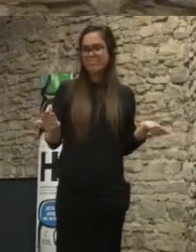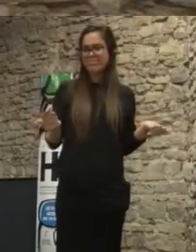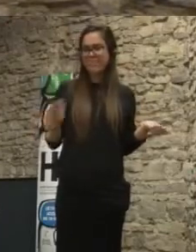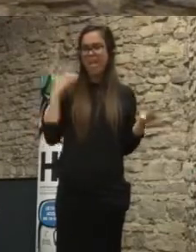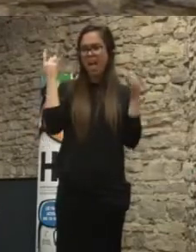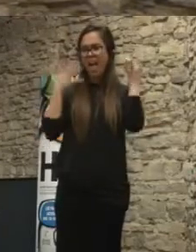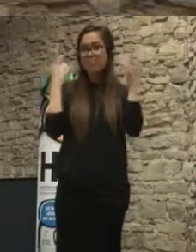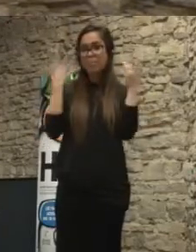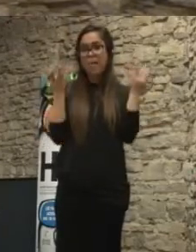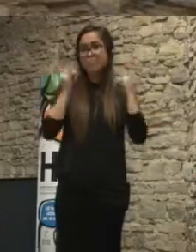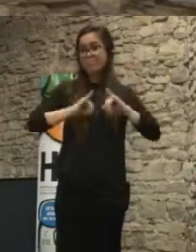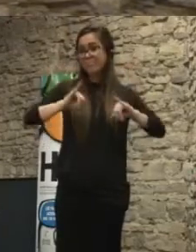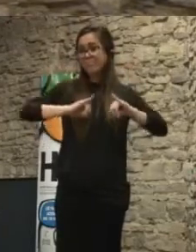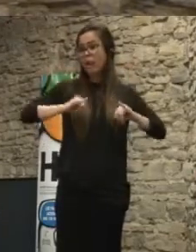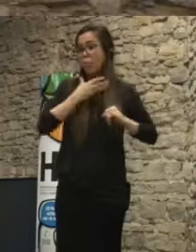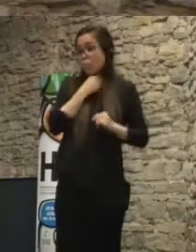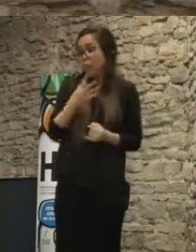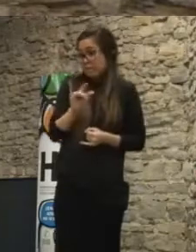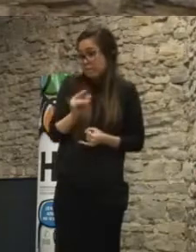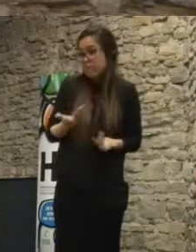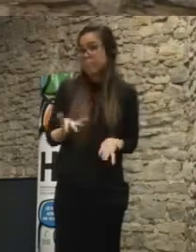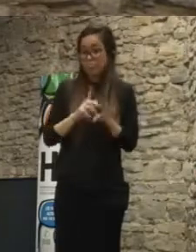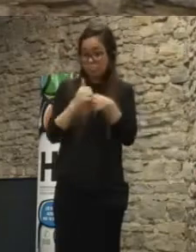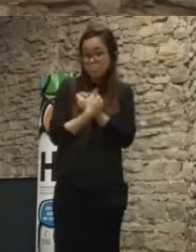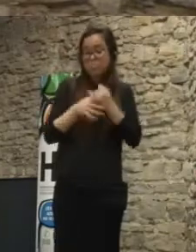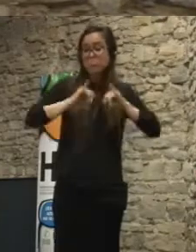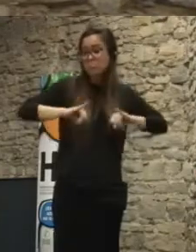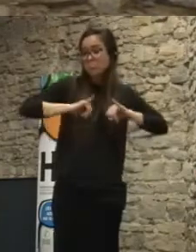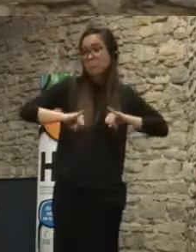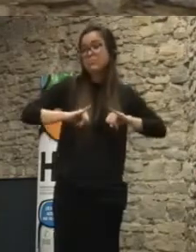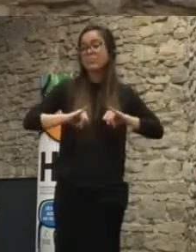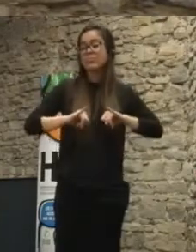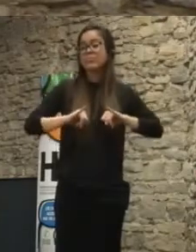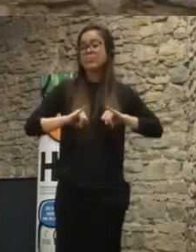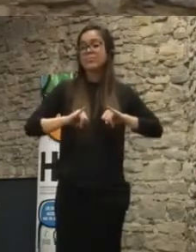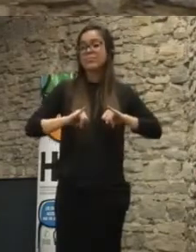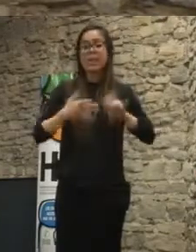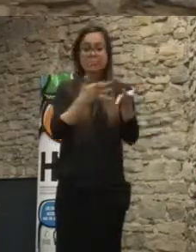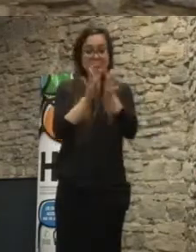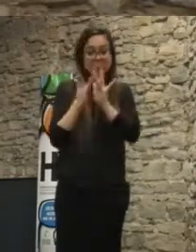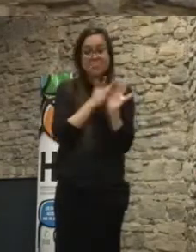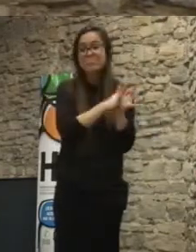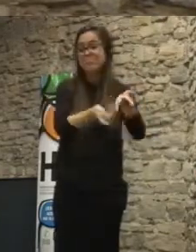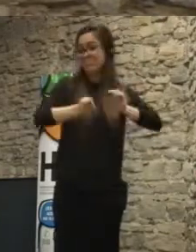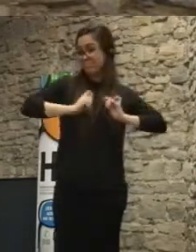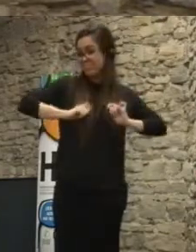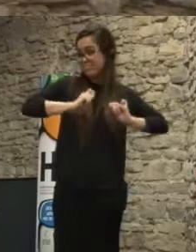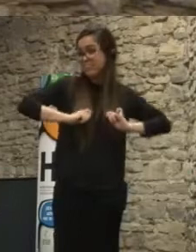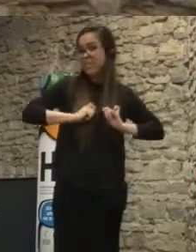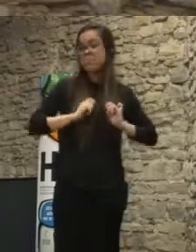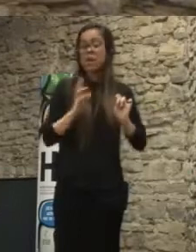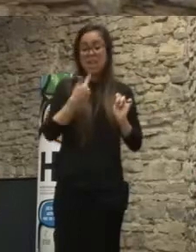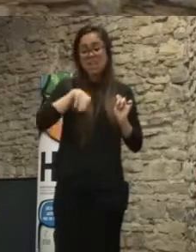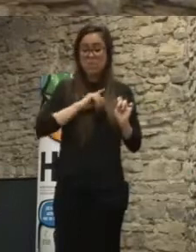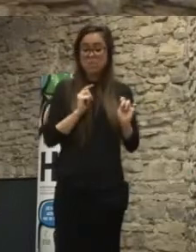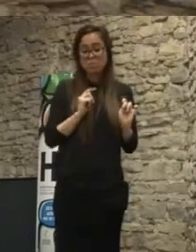actividad recreativa que nos gusta, que nos permite mantener un cierto ámbito de relación en la que cada vez somos menos, pero